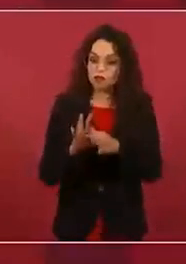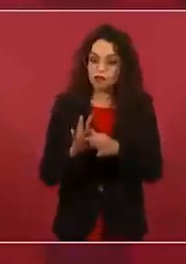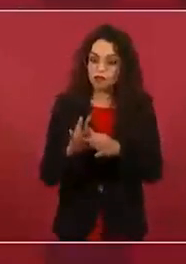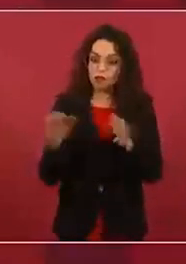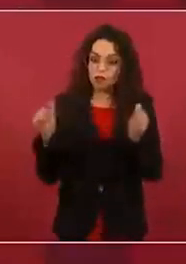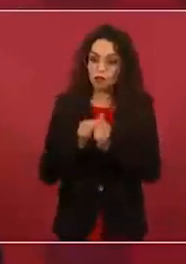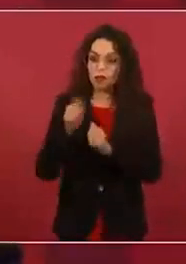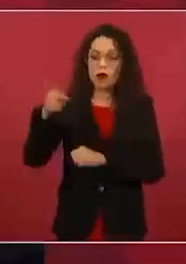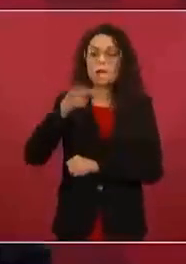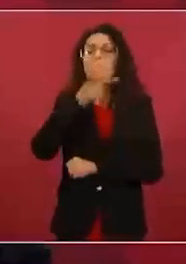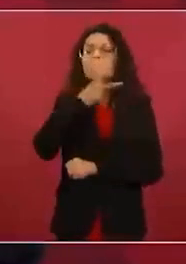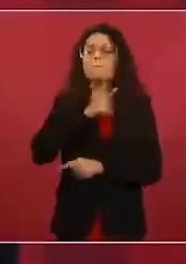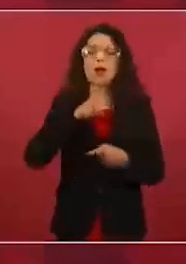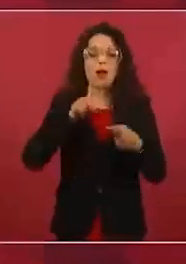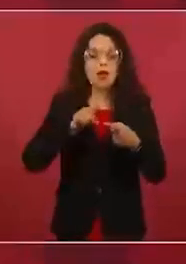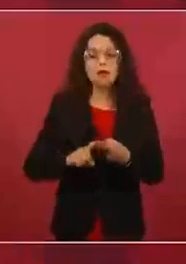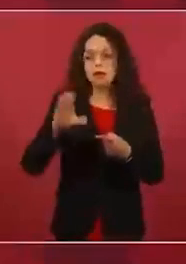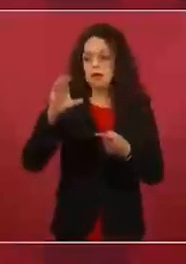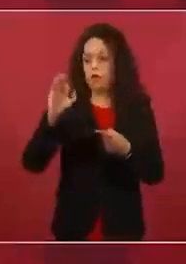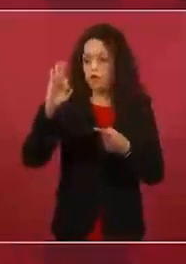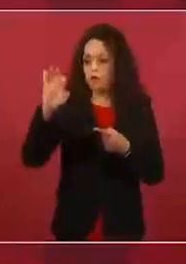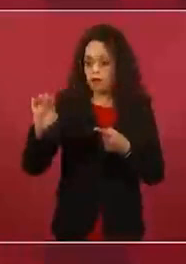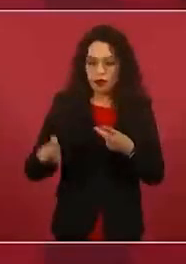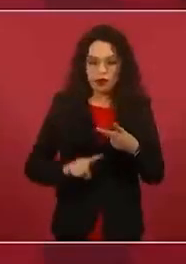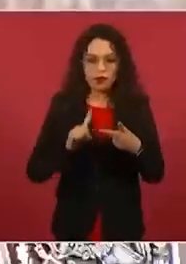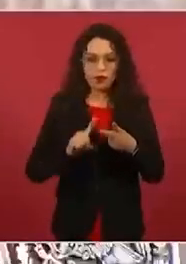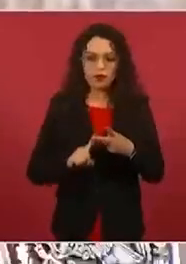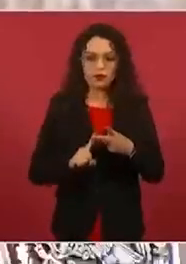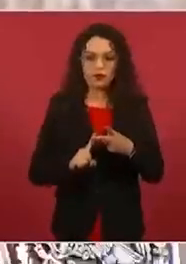Pemex, la Comisión Federal de Electricidad,